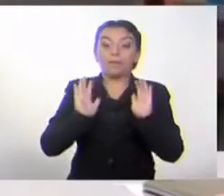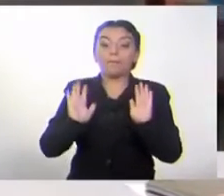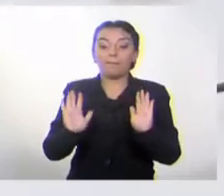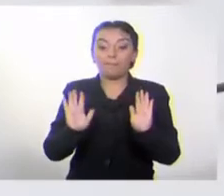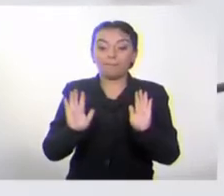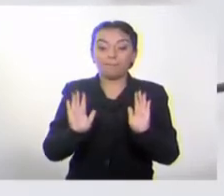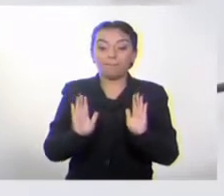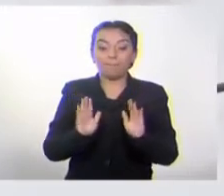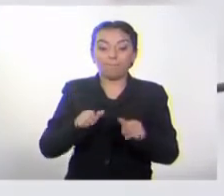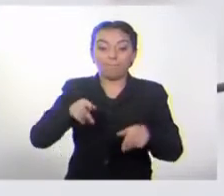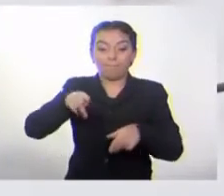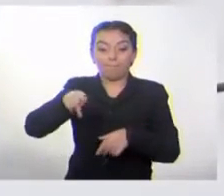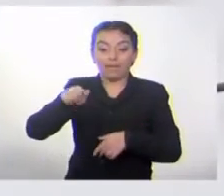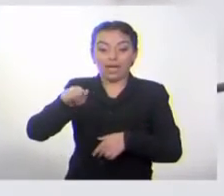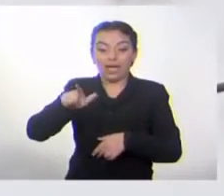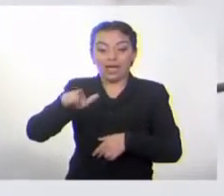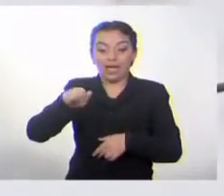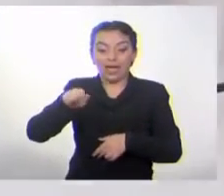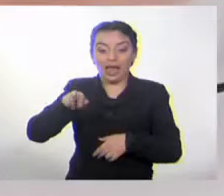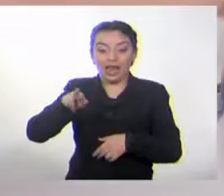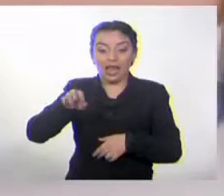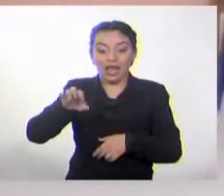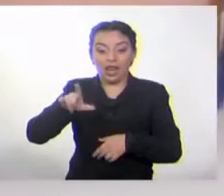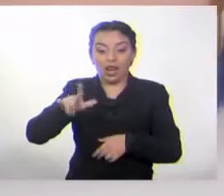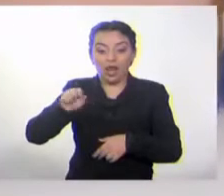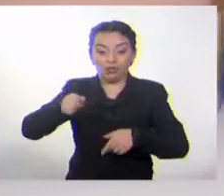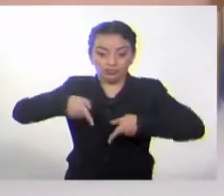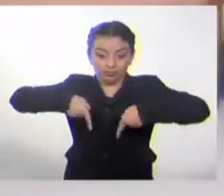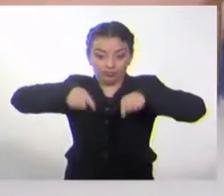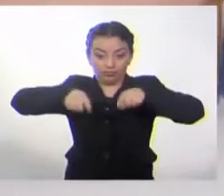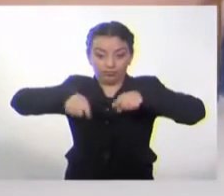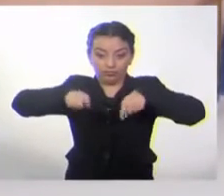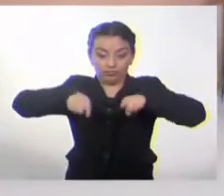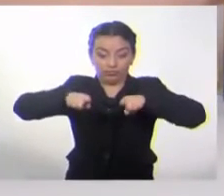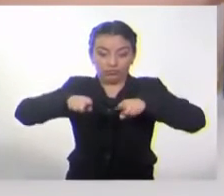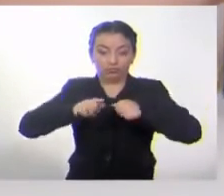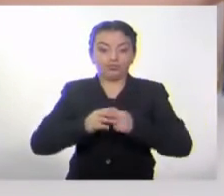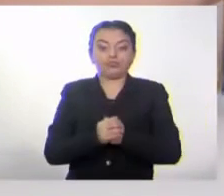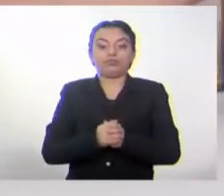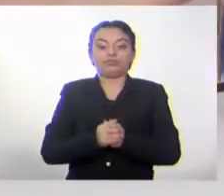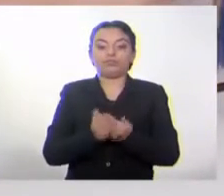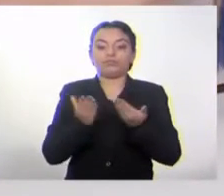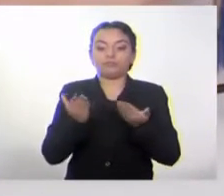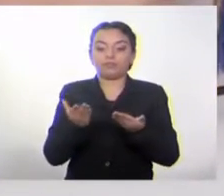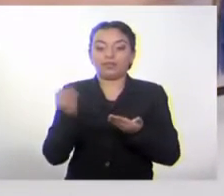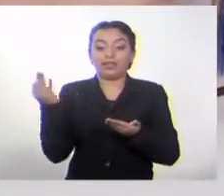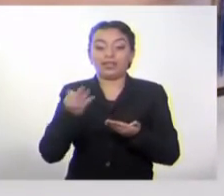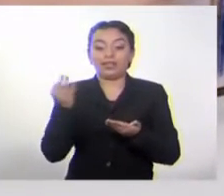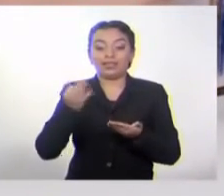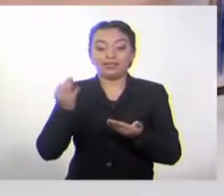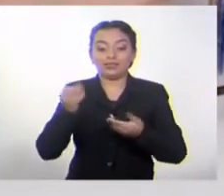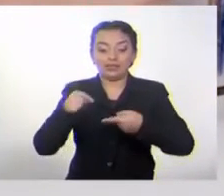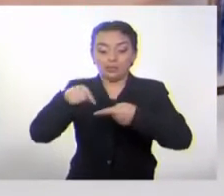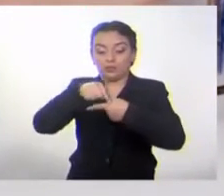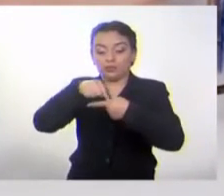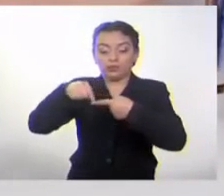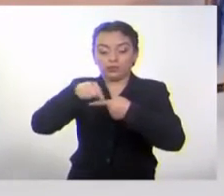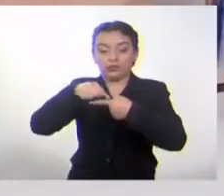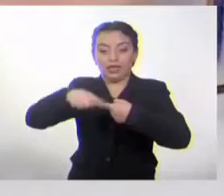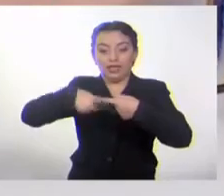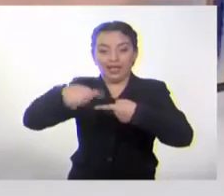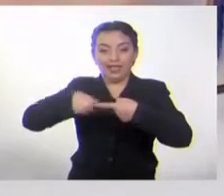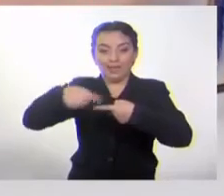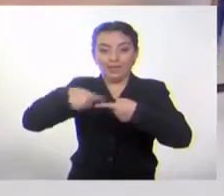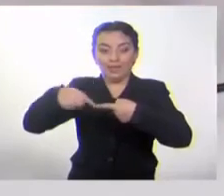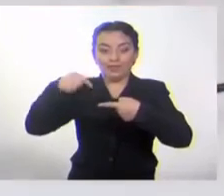Siempre vamos a necesitar nuestra resistencia eléctrica, ya que nuestra resistencia nos sirve para proteger los LED y que no se